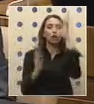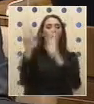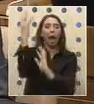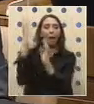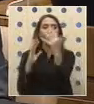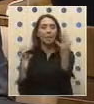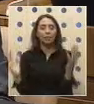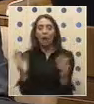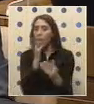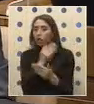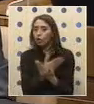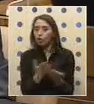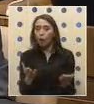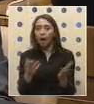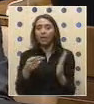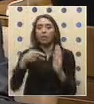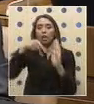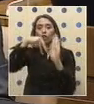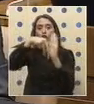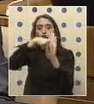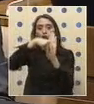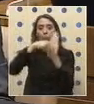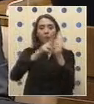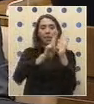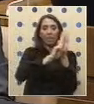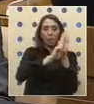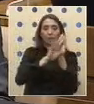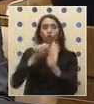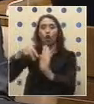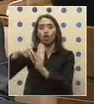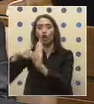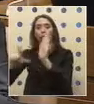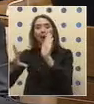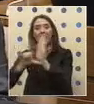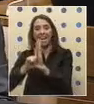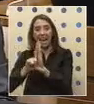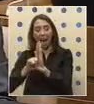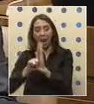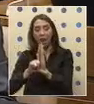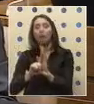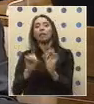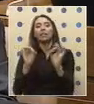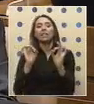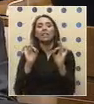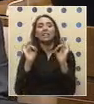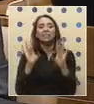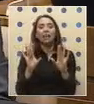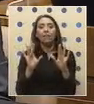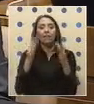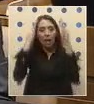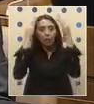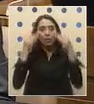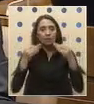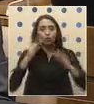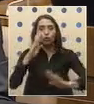existe norma de rango reglamentario o legal que establezcan algunas medidas de protección